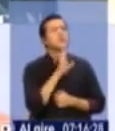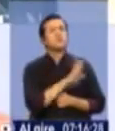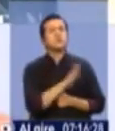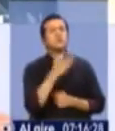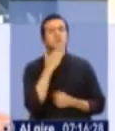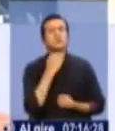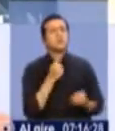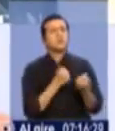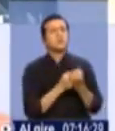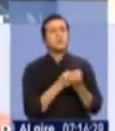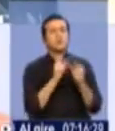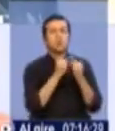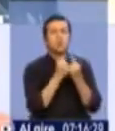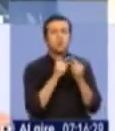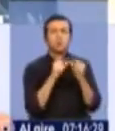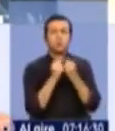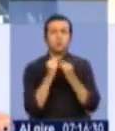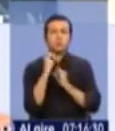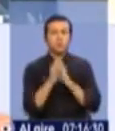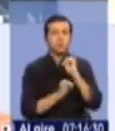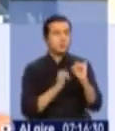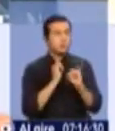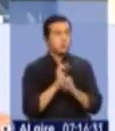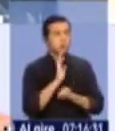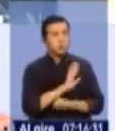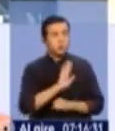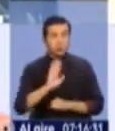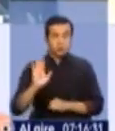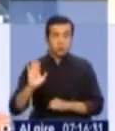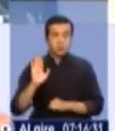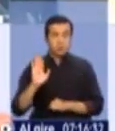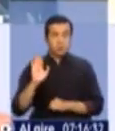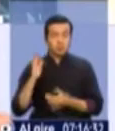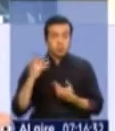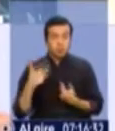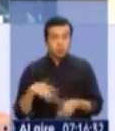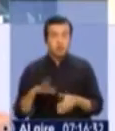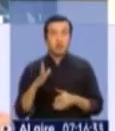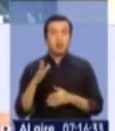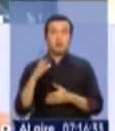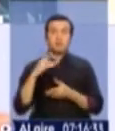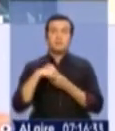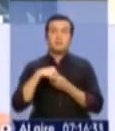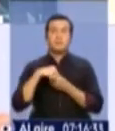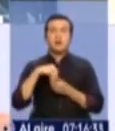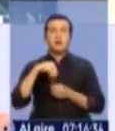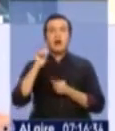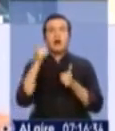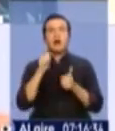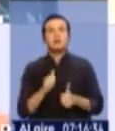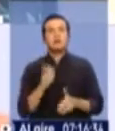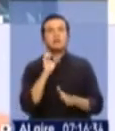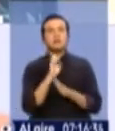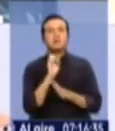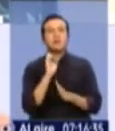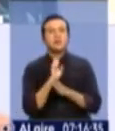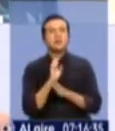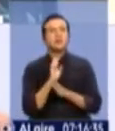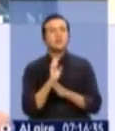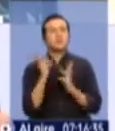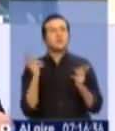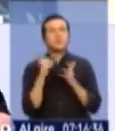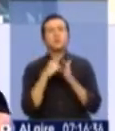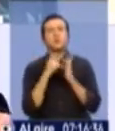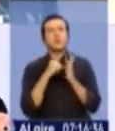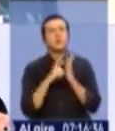los grupos internacionales que vienen a dar a nuestro arte ecuatoriano a los a los kitos actores